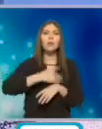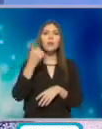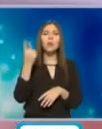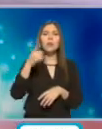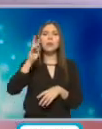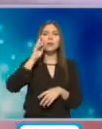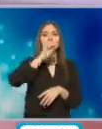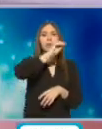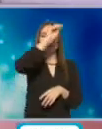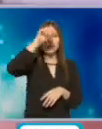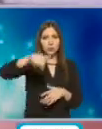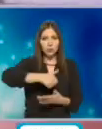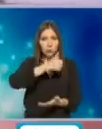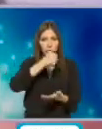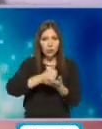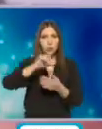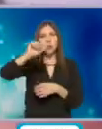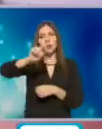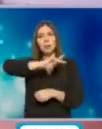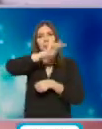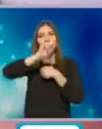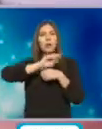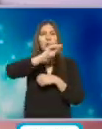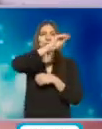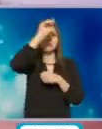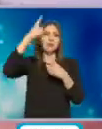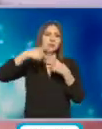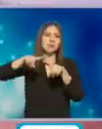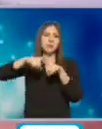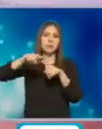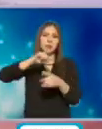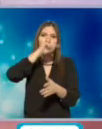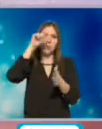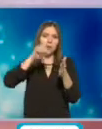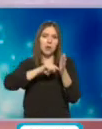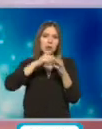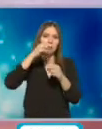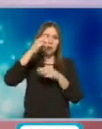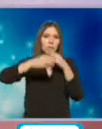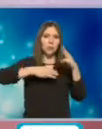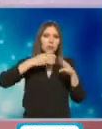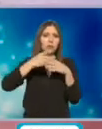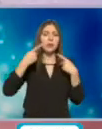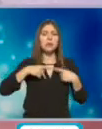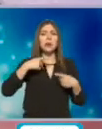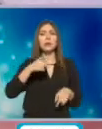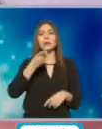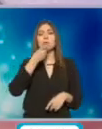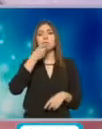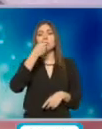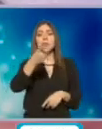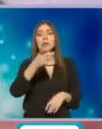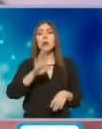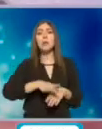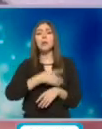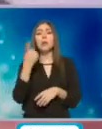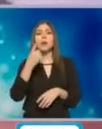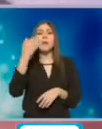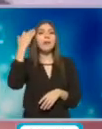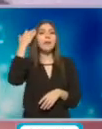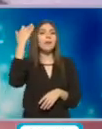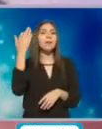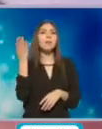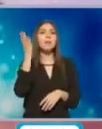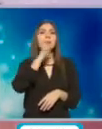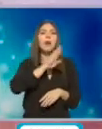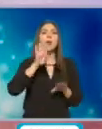otras partes del mundo. Y muchos expertos, pues, lo achacan al calentamiento global. Pero yo quiero que me